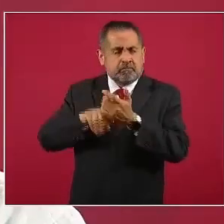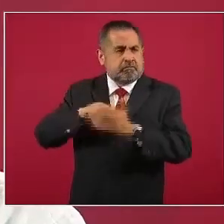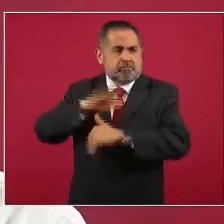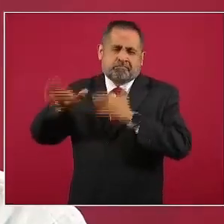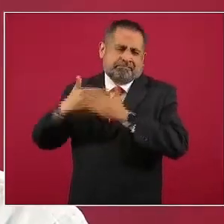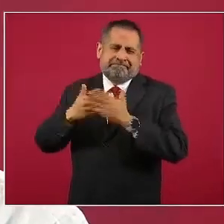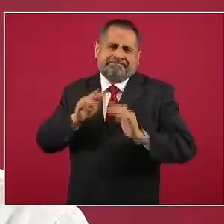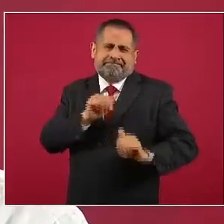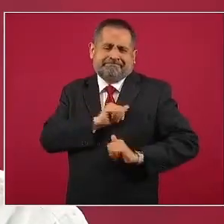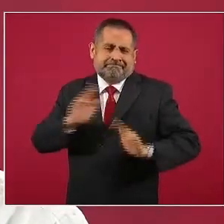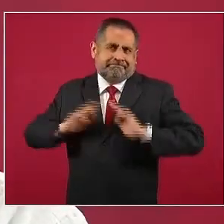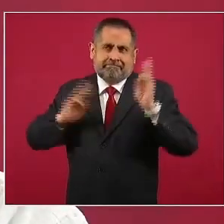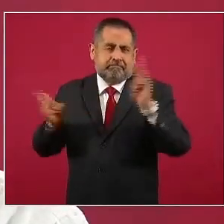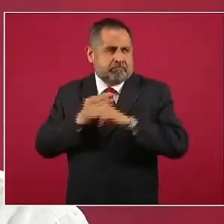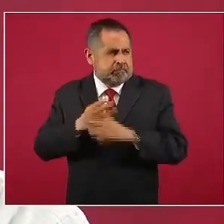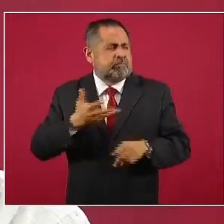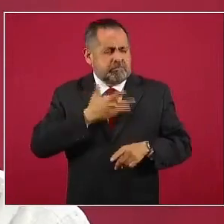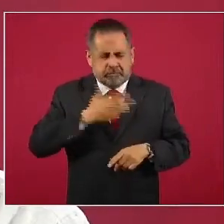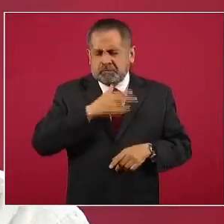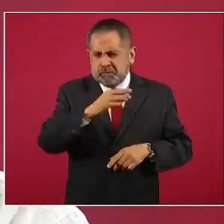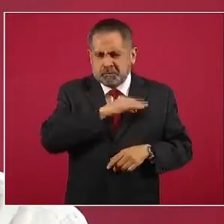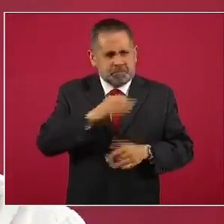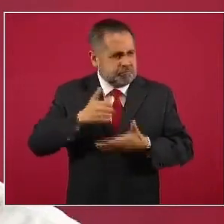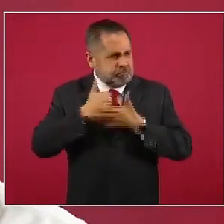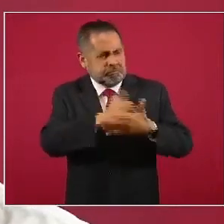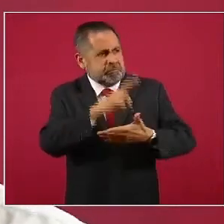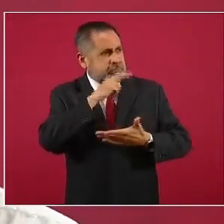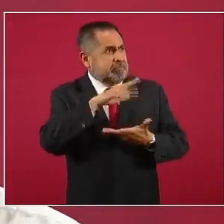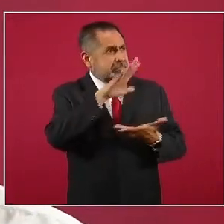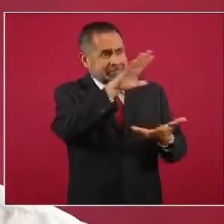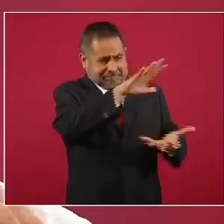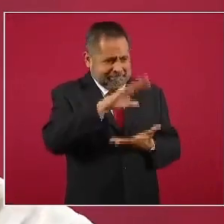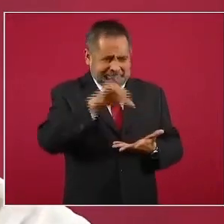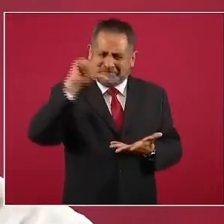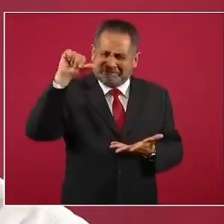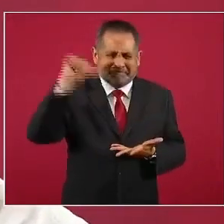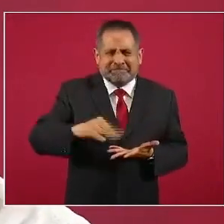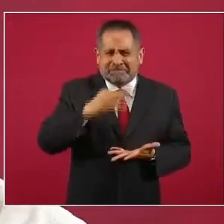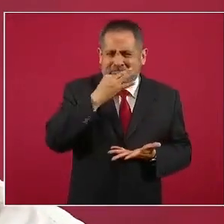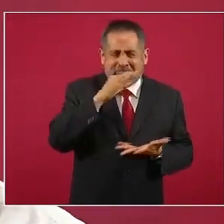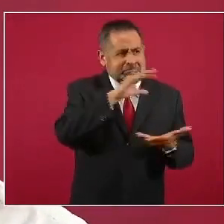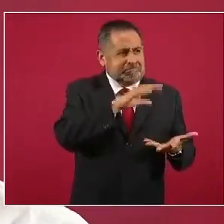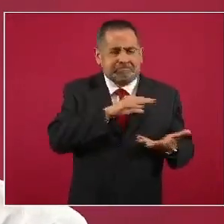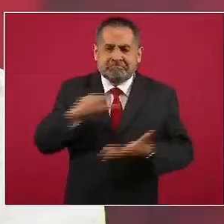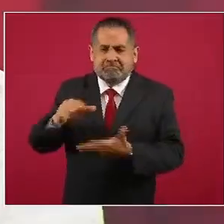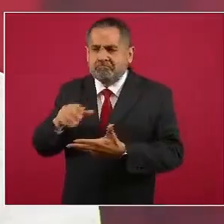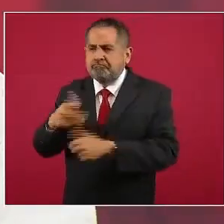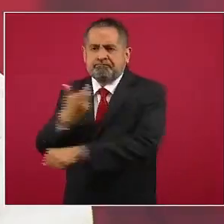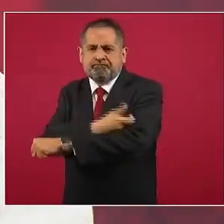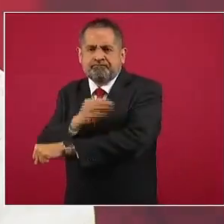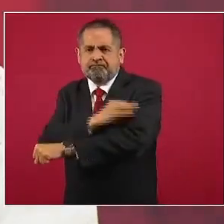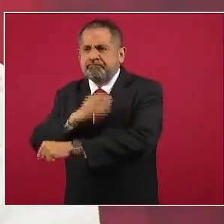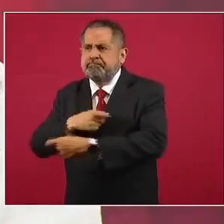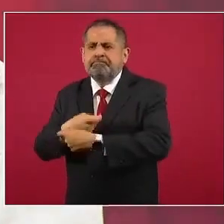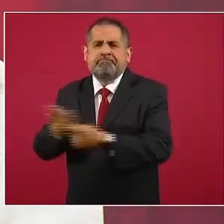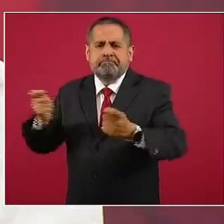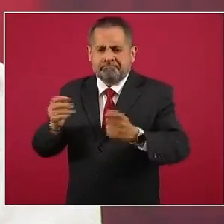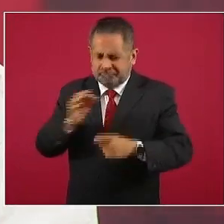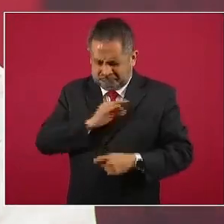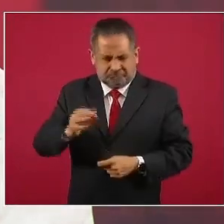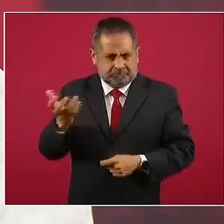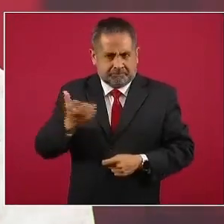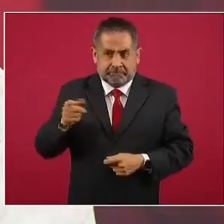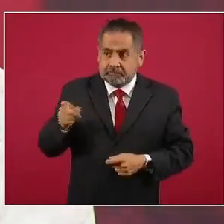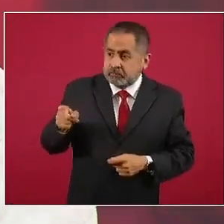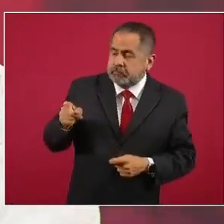Fuerzas Armadas del mundo, y podemos auxiliarles a tener un esquema de logística eficiente. de las